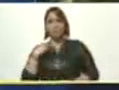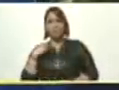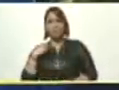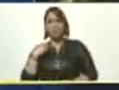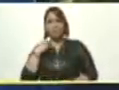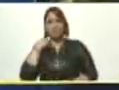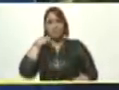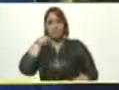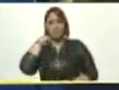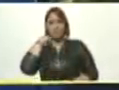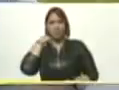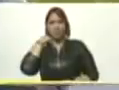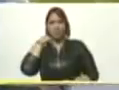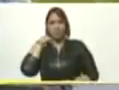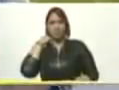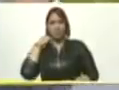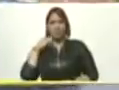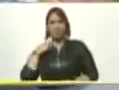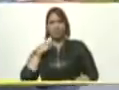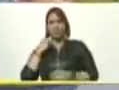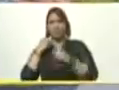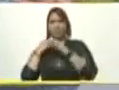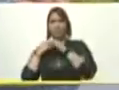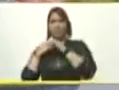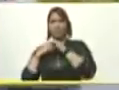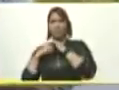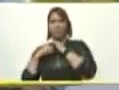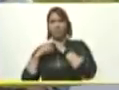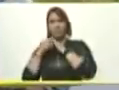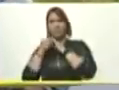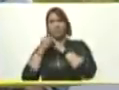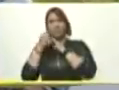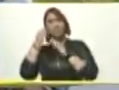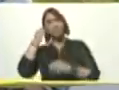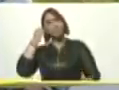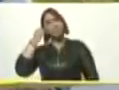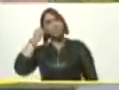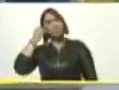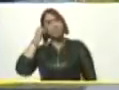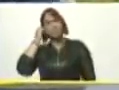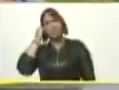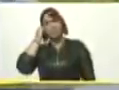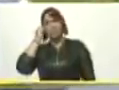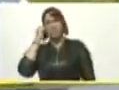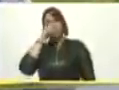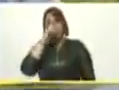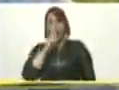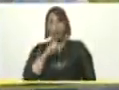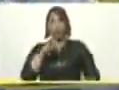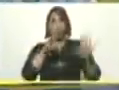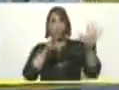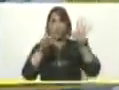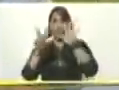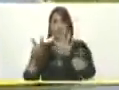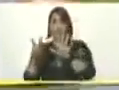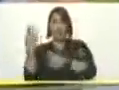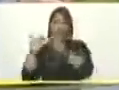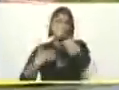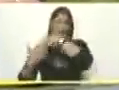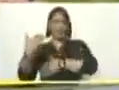me acuerdo que cuando yo empecé con Pedro conga Pues no te quita la ropa fue en el 87 eso fue los otros días